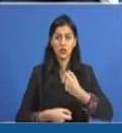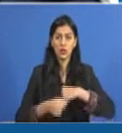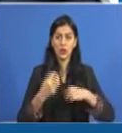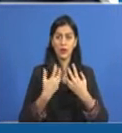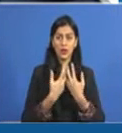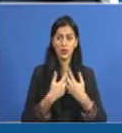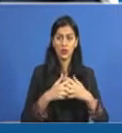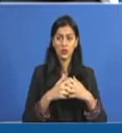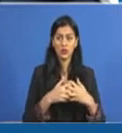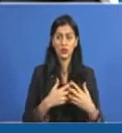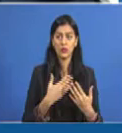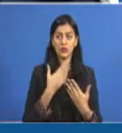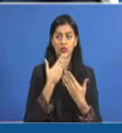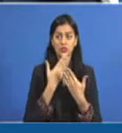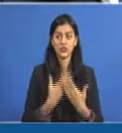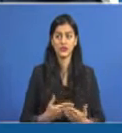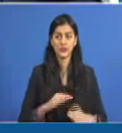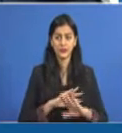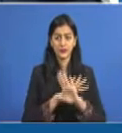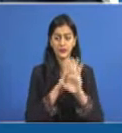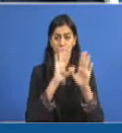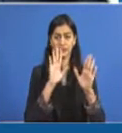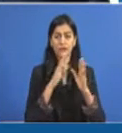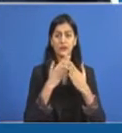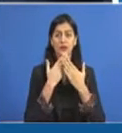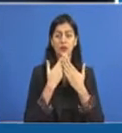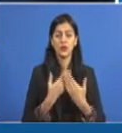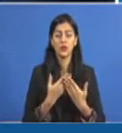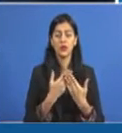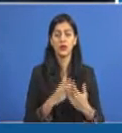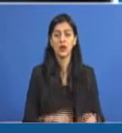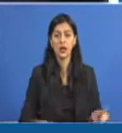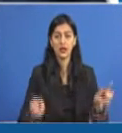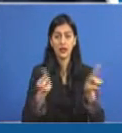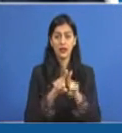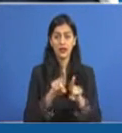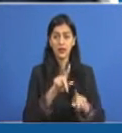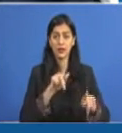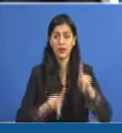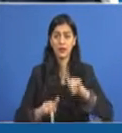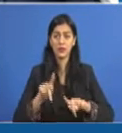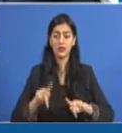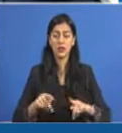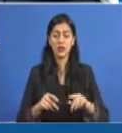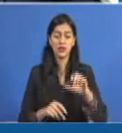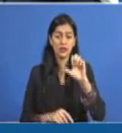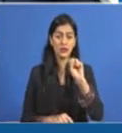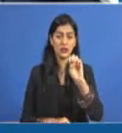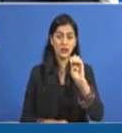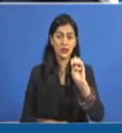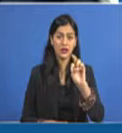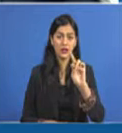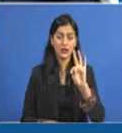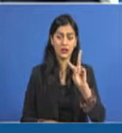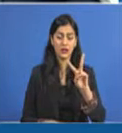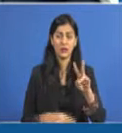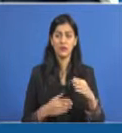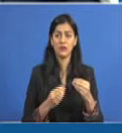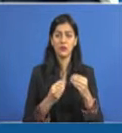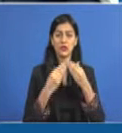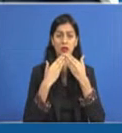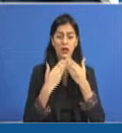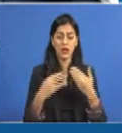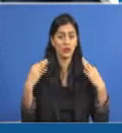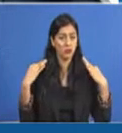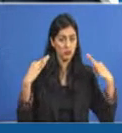días, buenos días, Araceli. Buenos días también a los televidente de CERTV. primeramente las gracias por la invitación que nos hacen en la